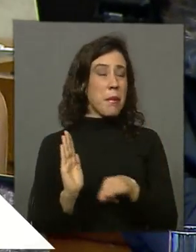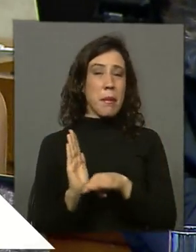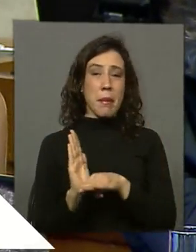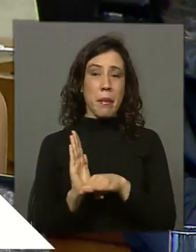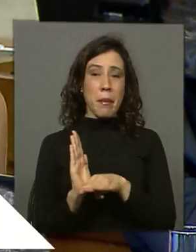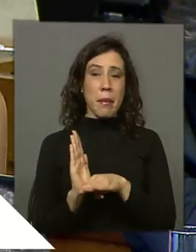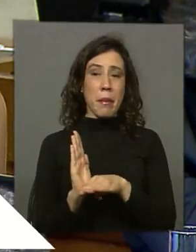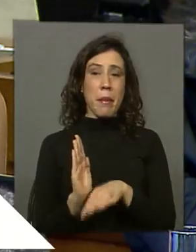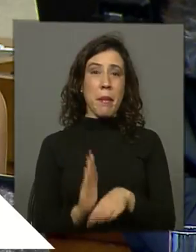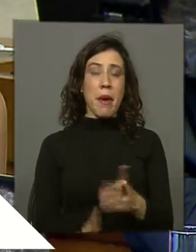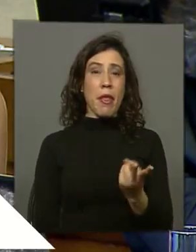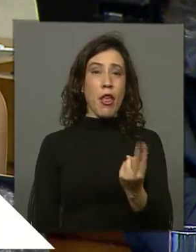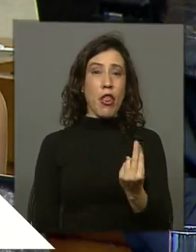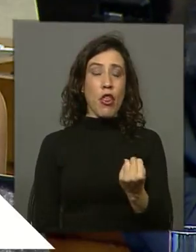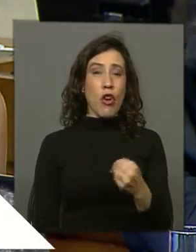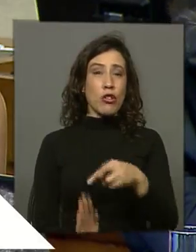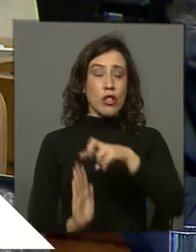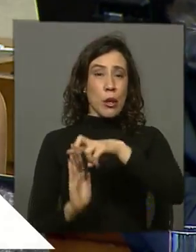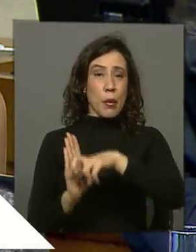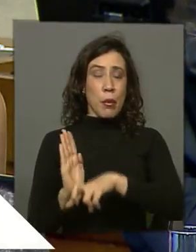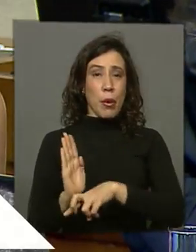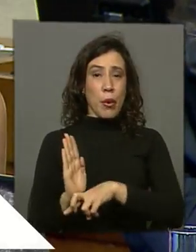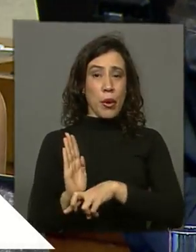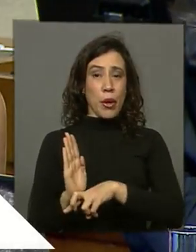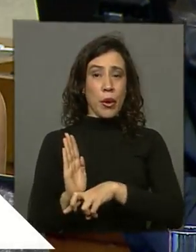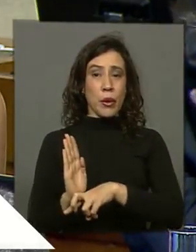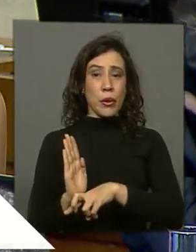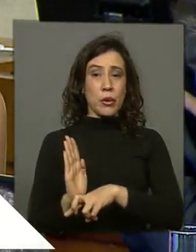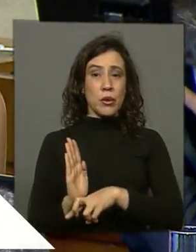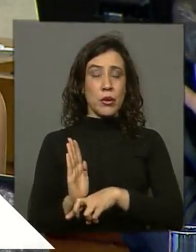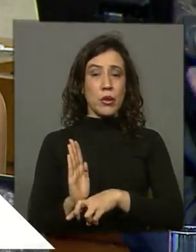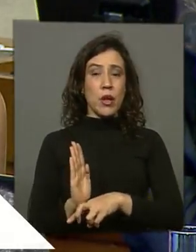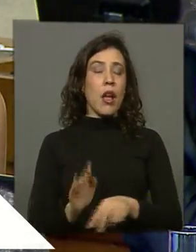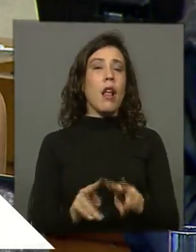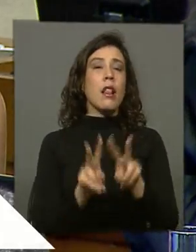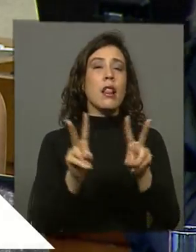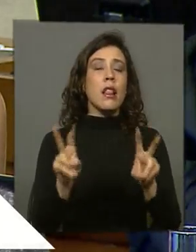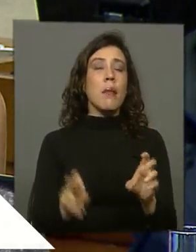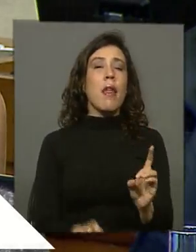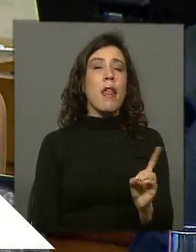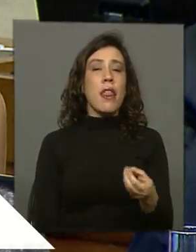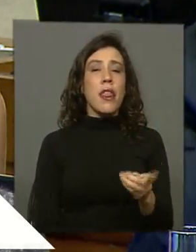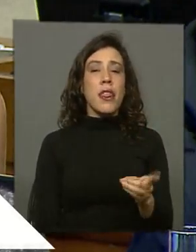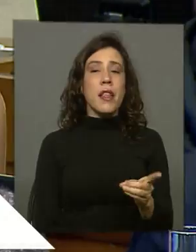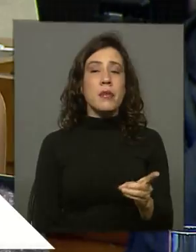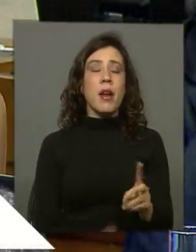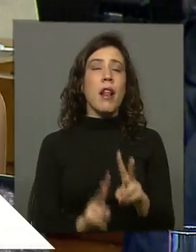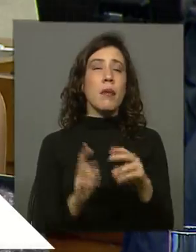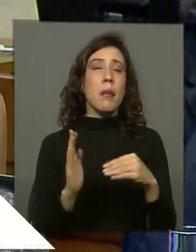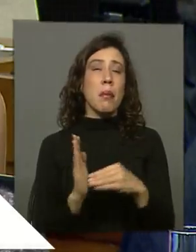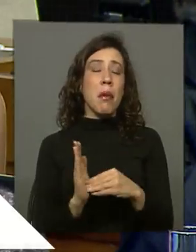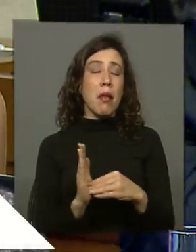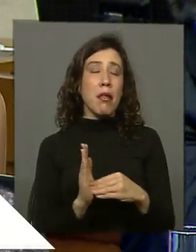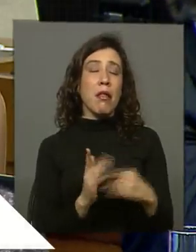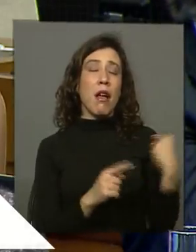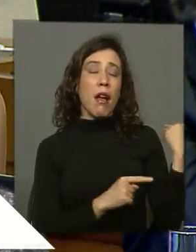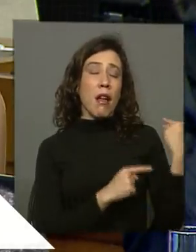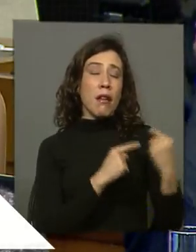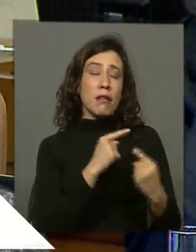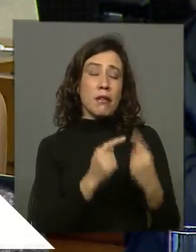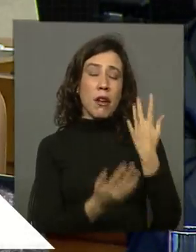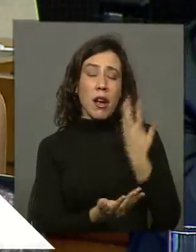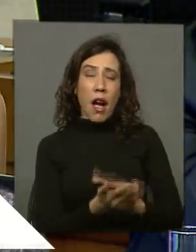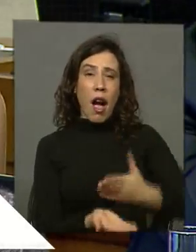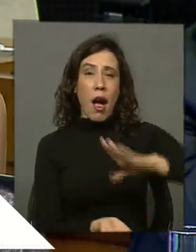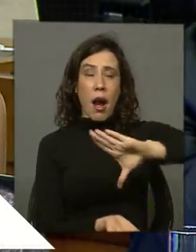más de una docena de proyectos han girado en torno al tema de la discapacidad y de la deuda histórica que tiene este